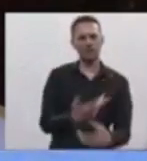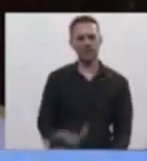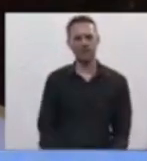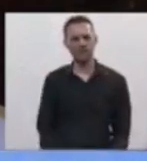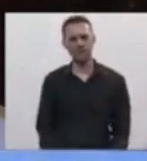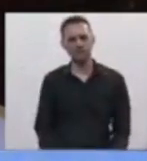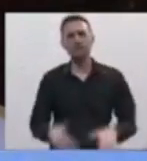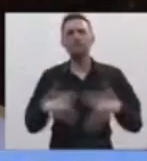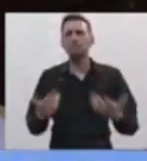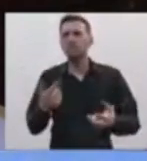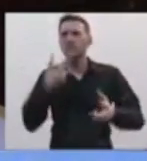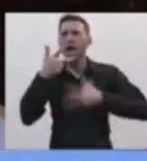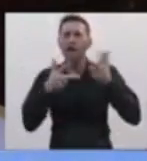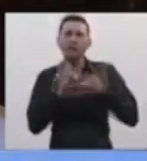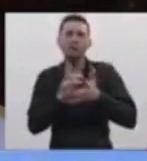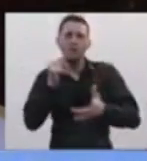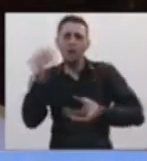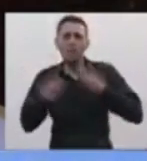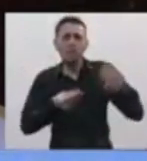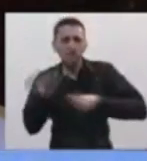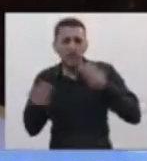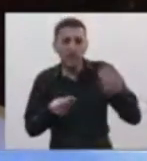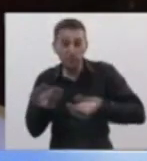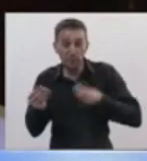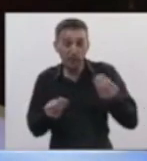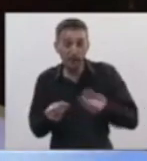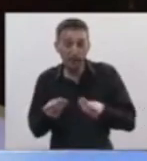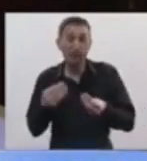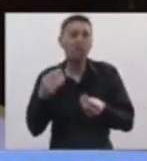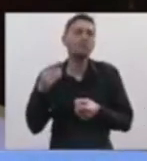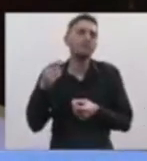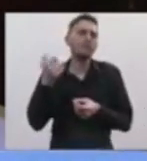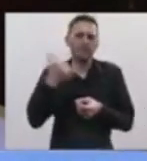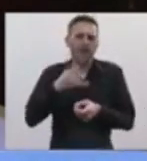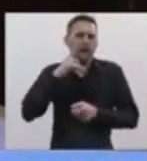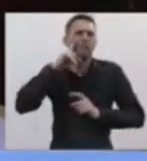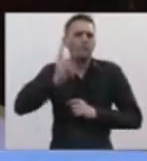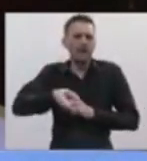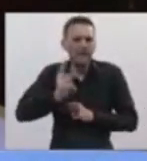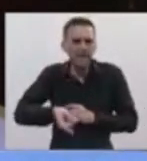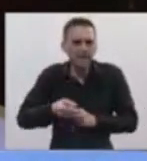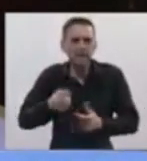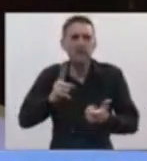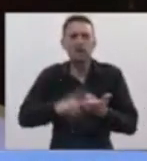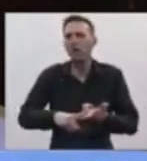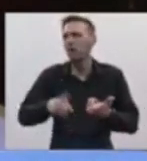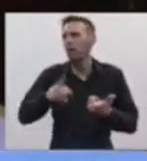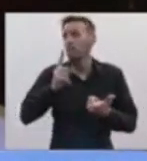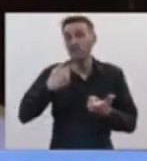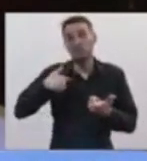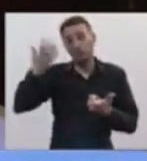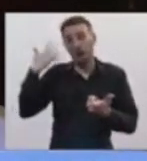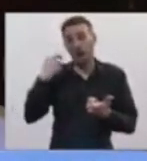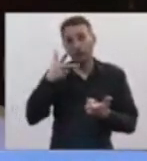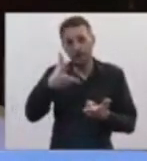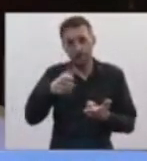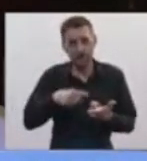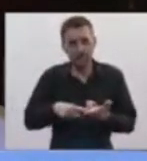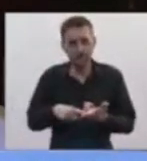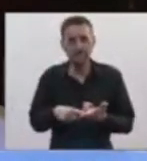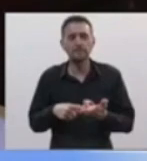entonces hablamos de un presupuesto que tiene que tratar de converger hacia un lugar que tiene riesgos sí que mencionaba antes